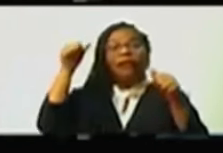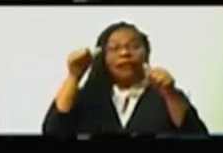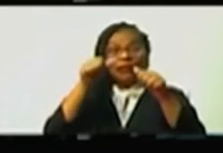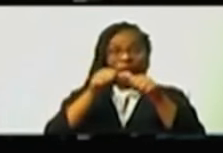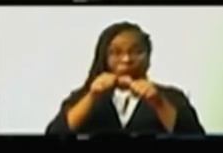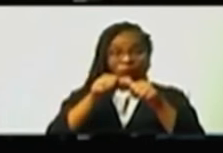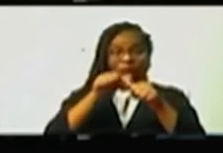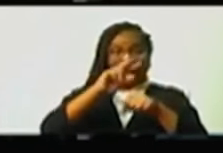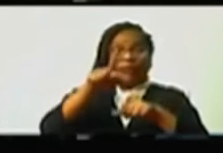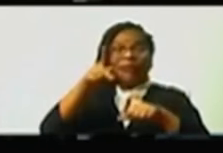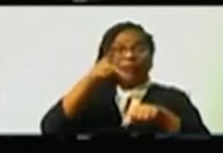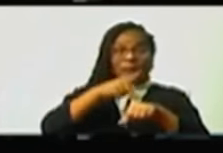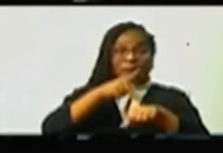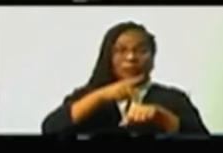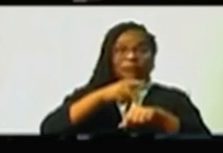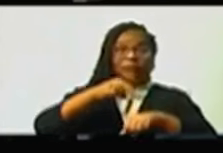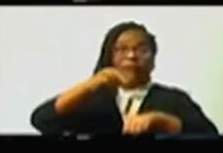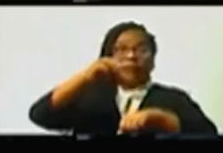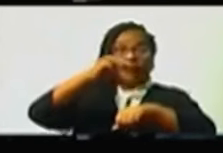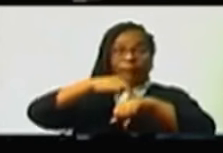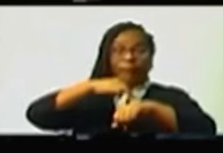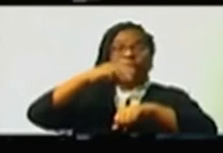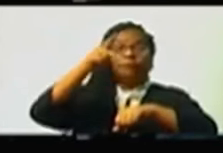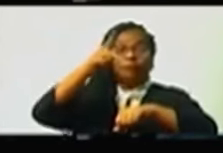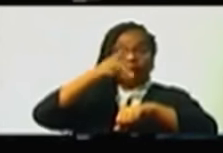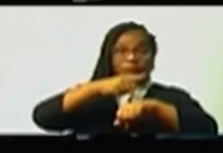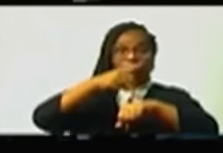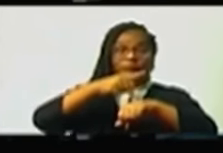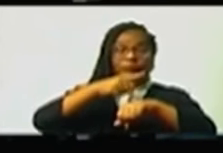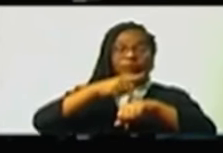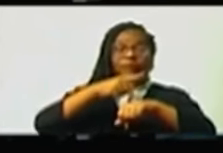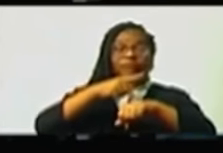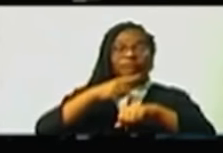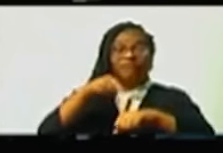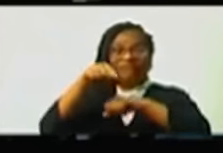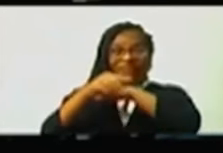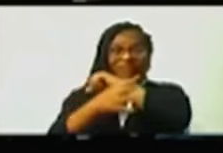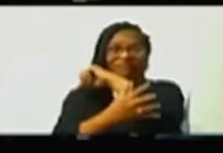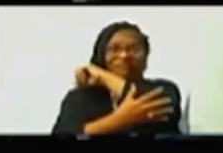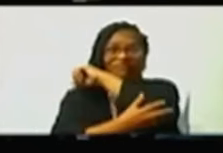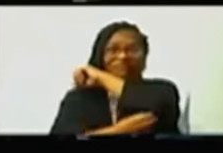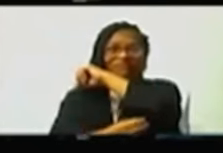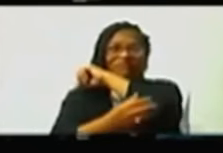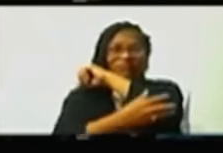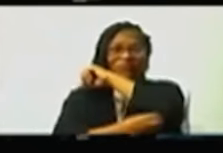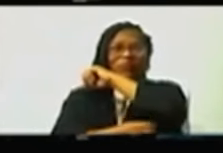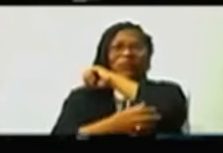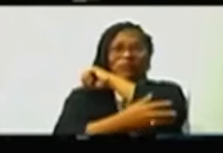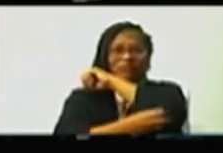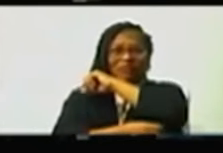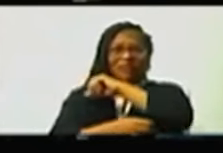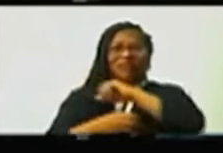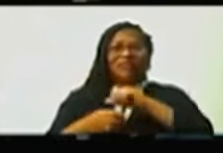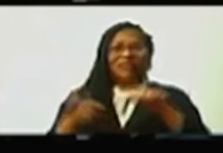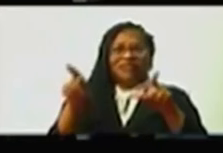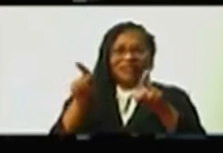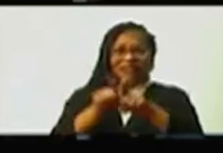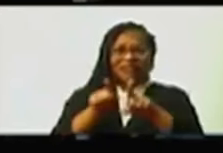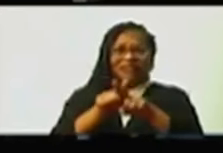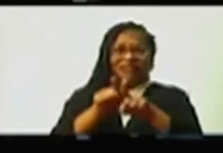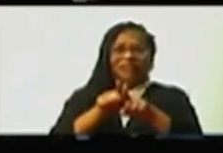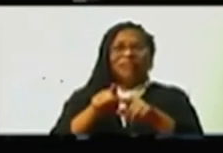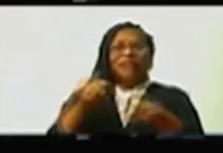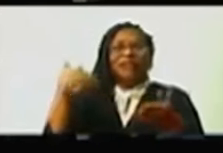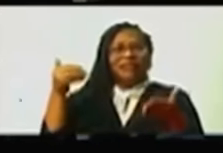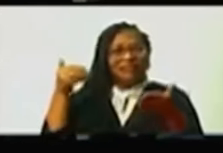es una de las provincias con más pobreza del país, que también se acerquen, que no he